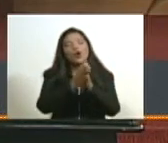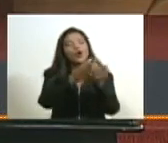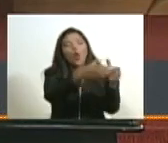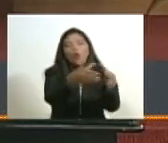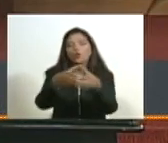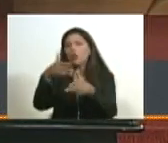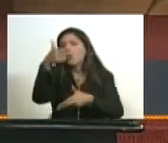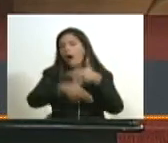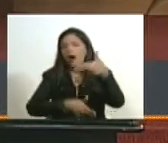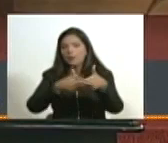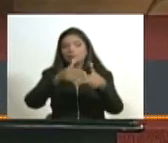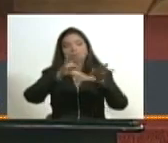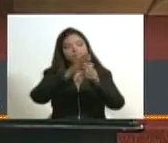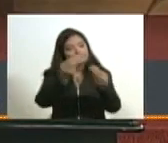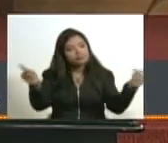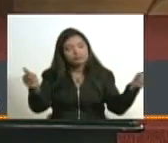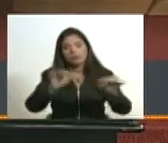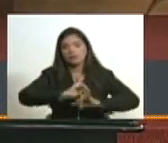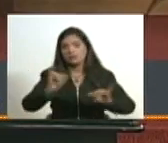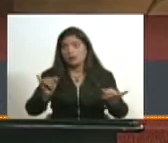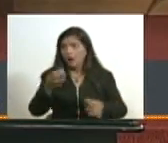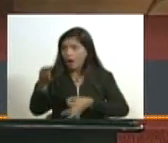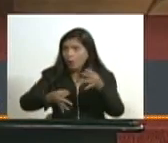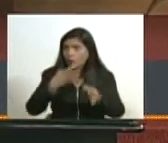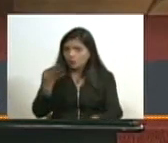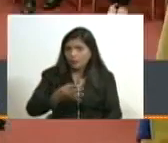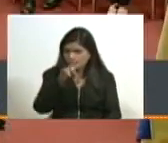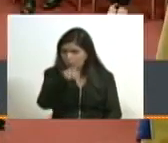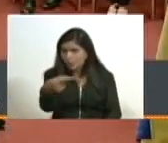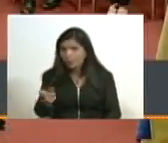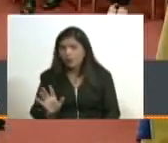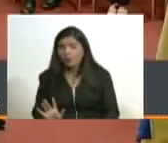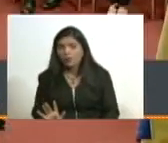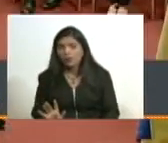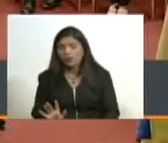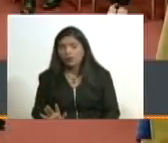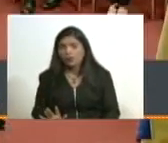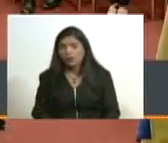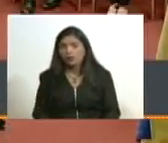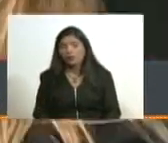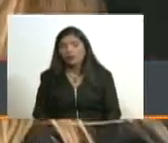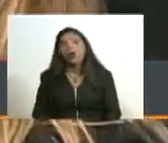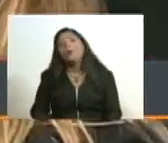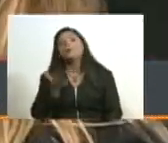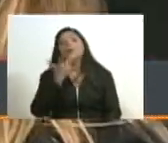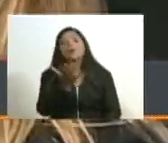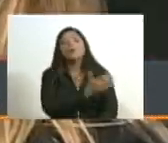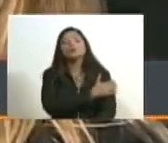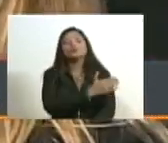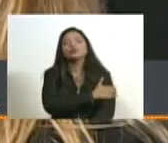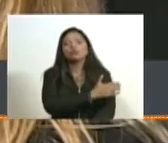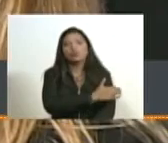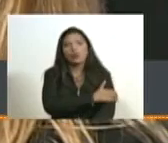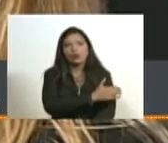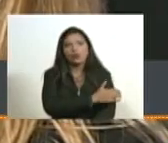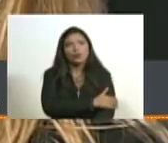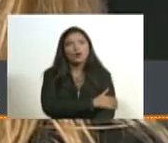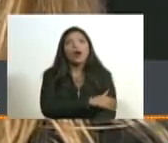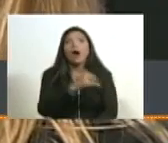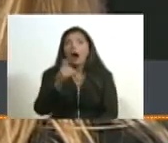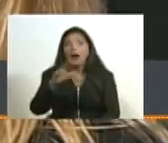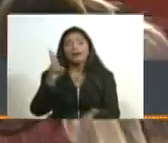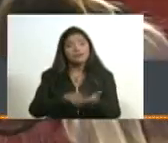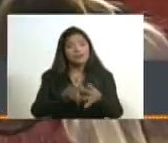tienen. Es justo, ¿verdad?, exigirle. Si la oposición, como tiene